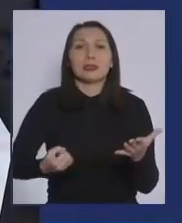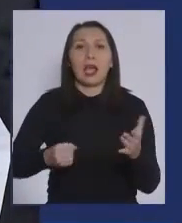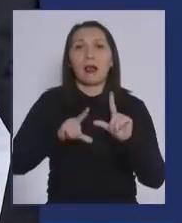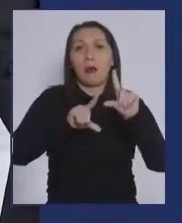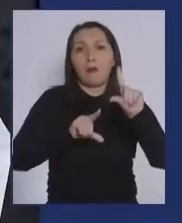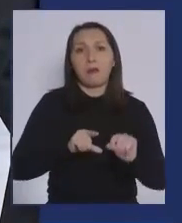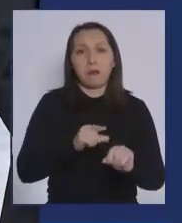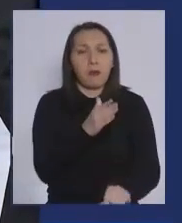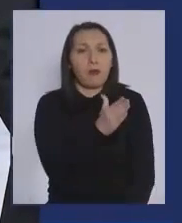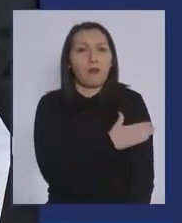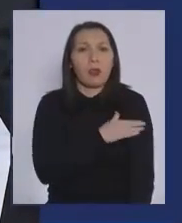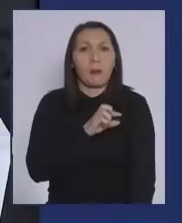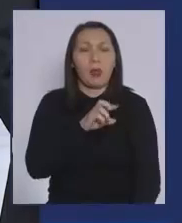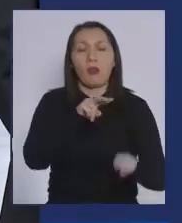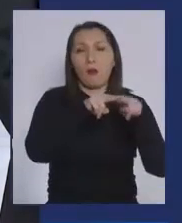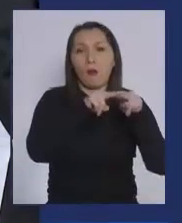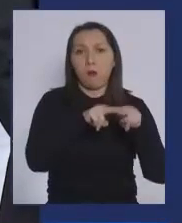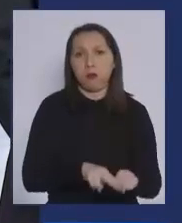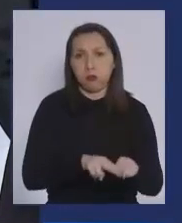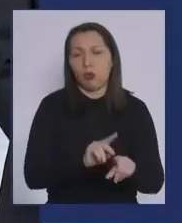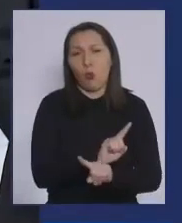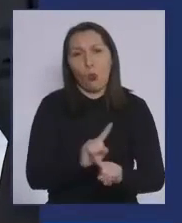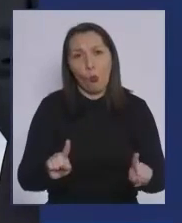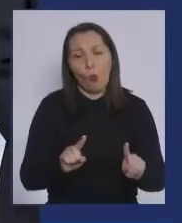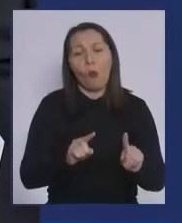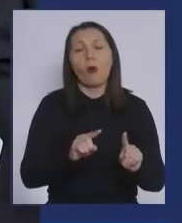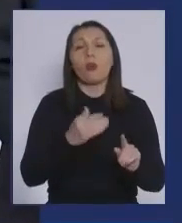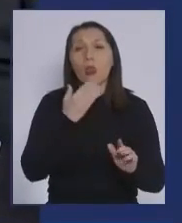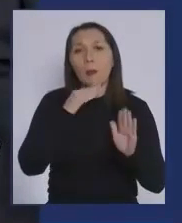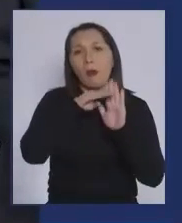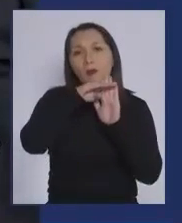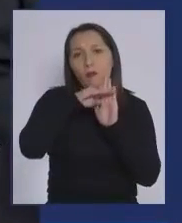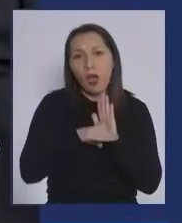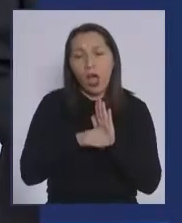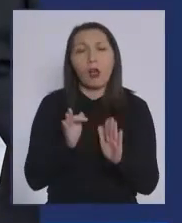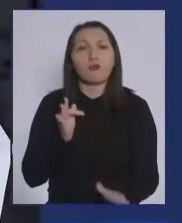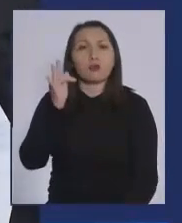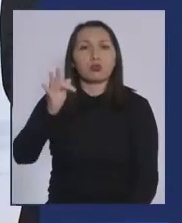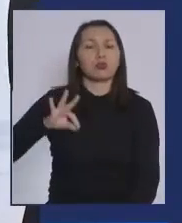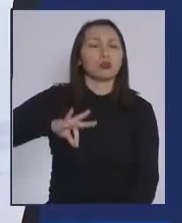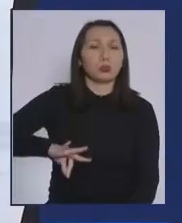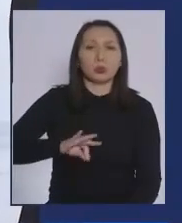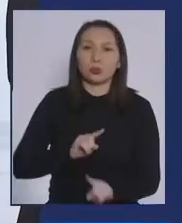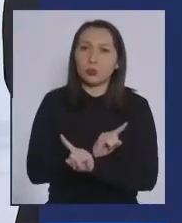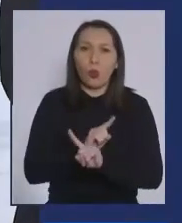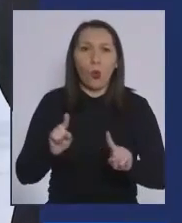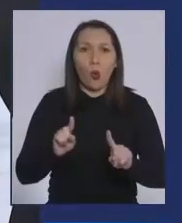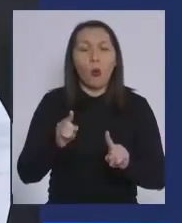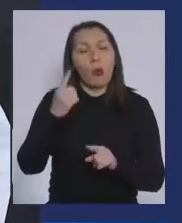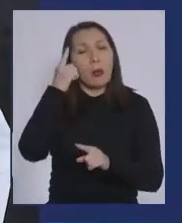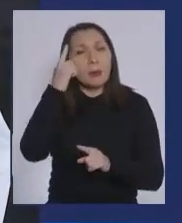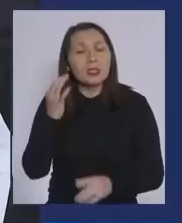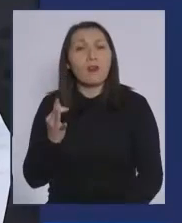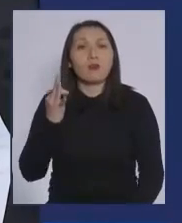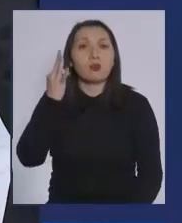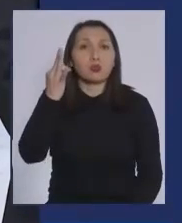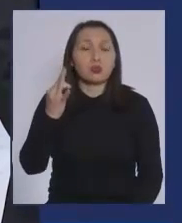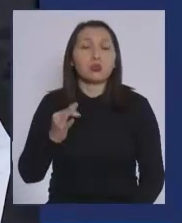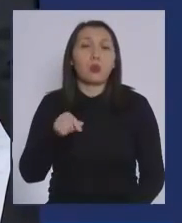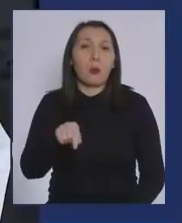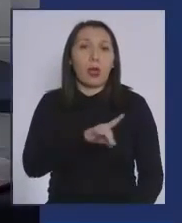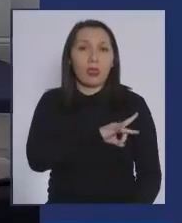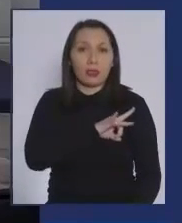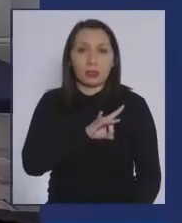sus ahorros previsionales ni disminuir sus pensiones ni comprometer el futuro de nuestro